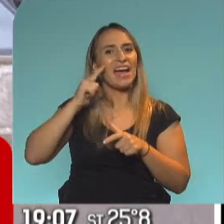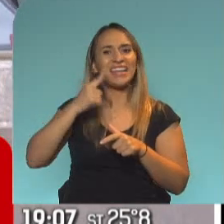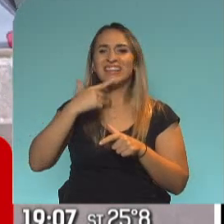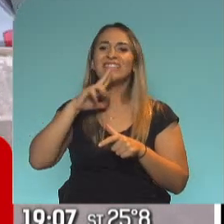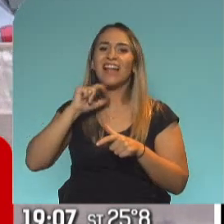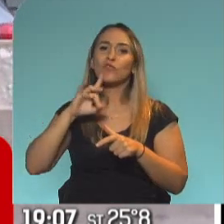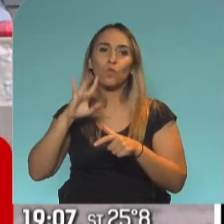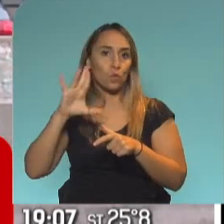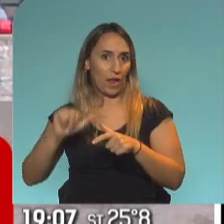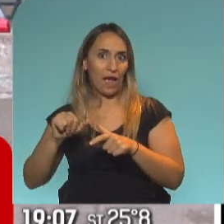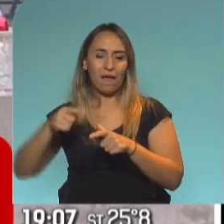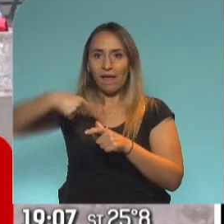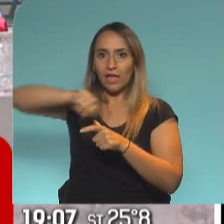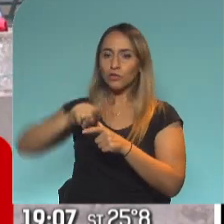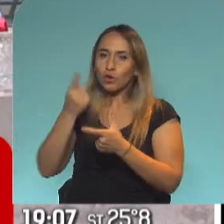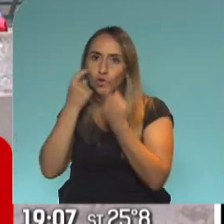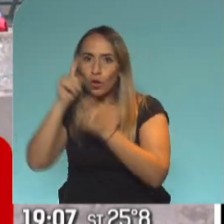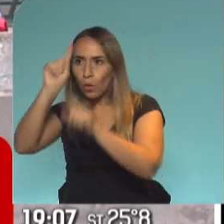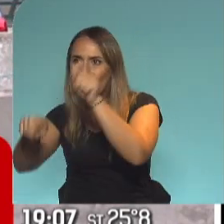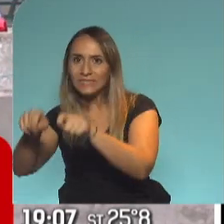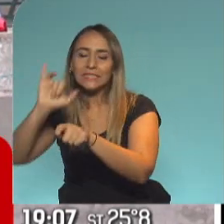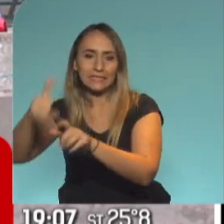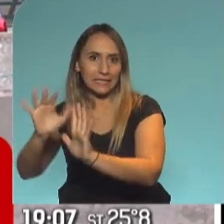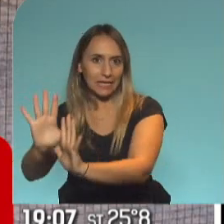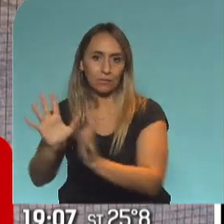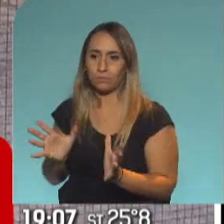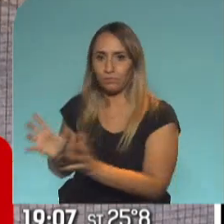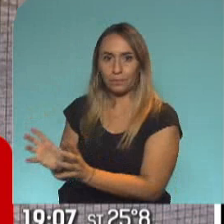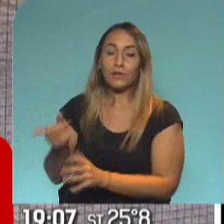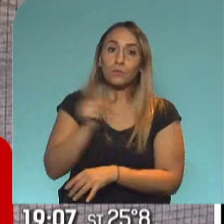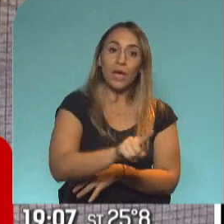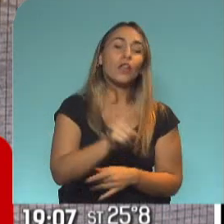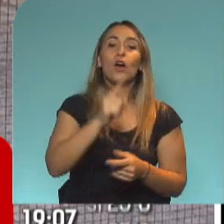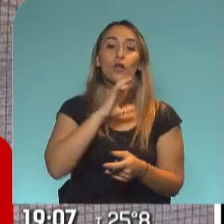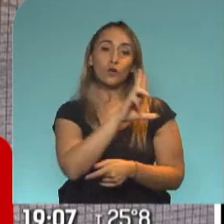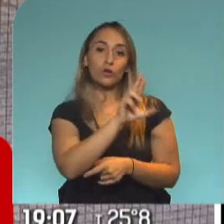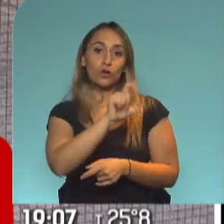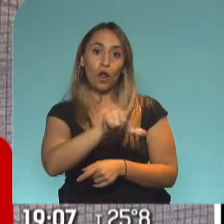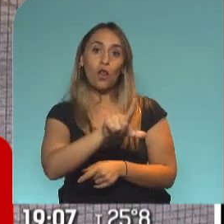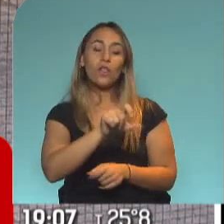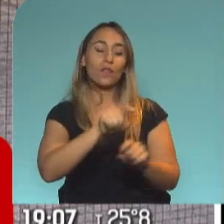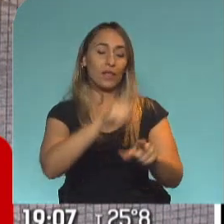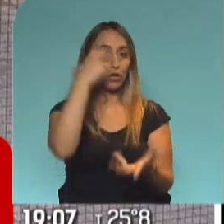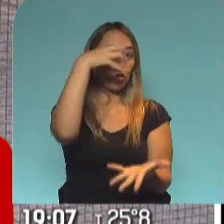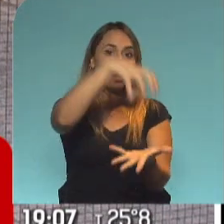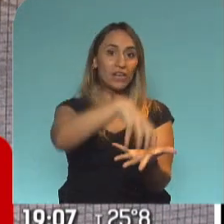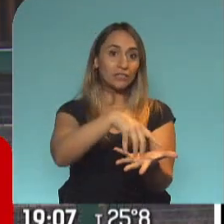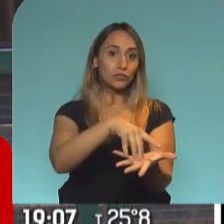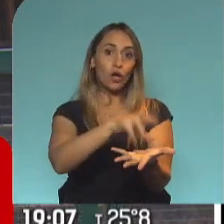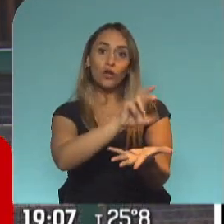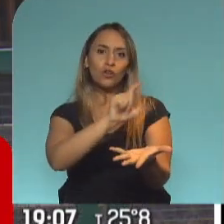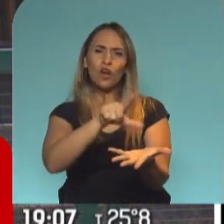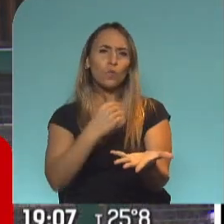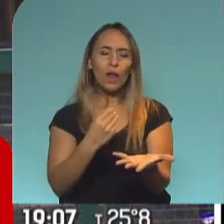moda, como las dos burbujas que no quiere que se pisen. El Consejo de la Magistratura, por un lado, y la tarea del Congreso en este caso. Pero